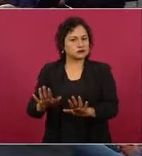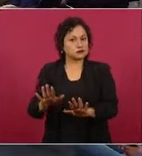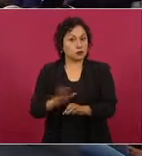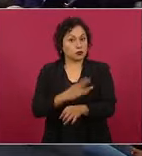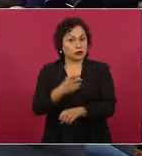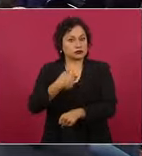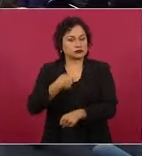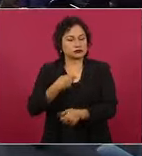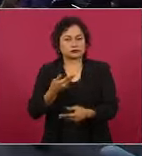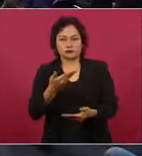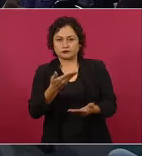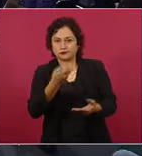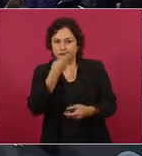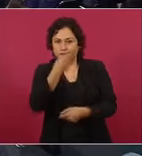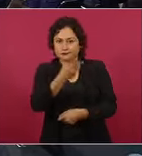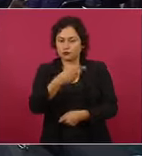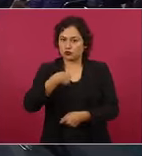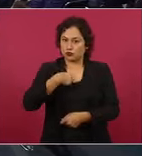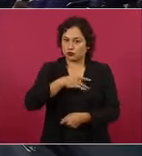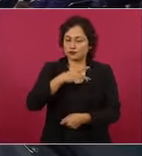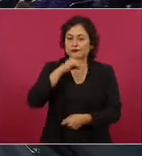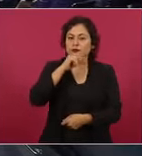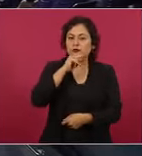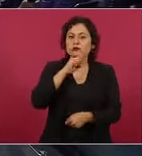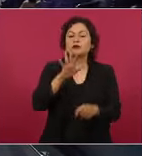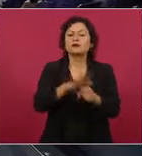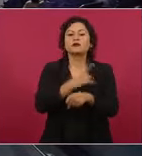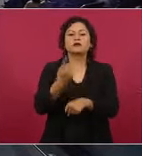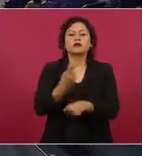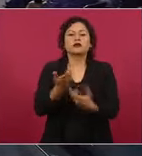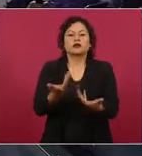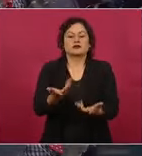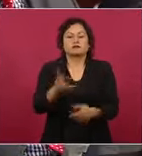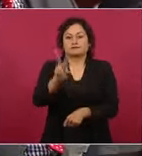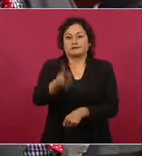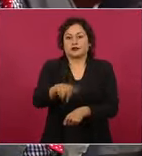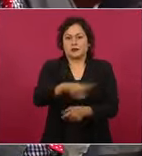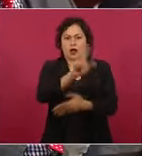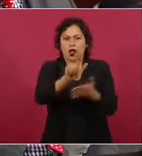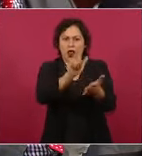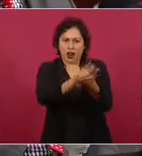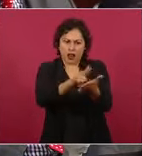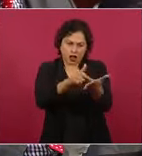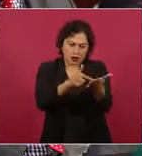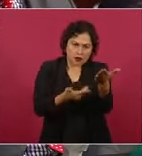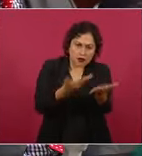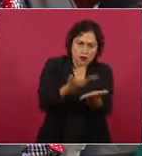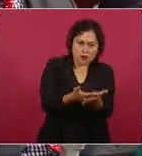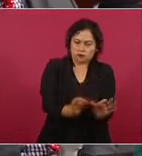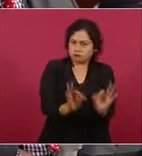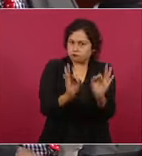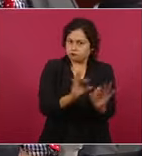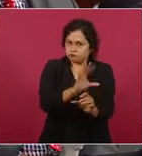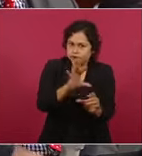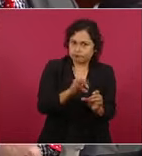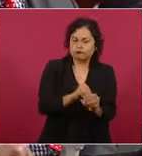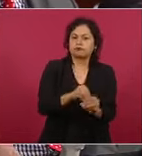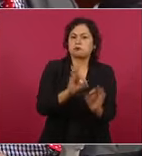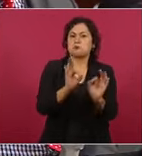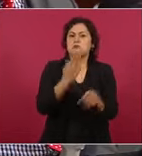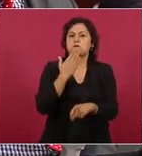preocupación inicial que aparece ante esta, que insisto, muy completa y muy congruente propuesta de reforma, nada más que,